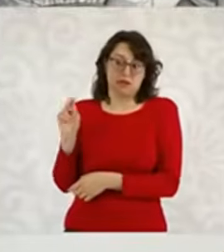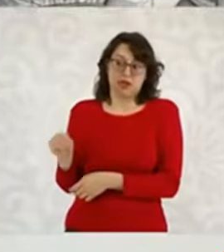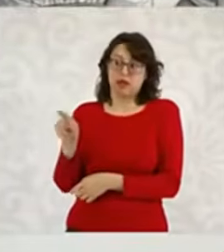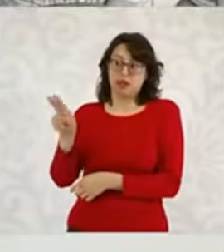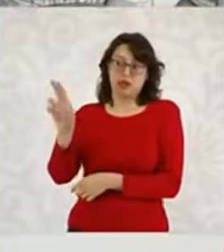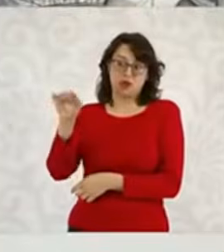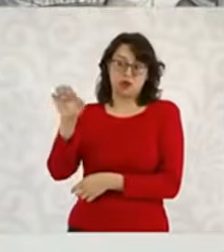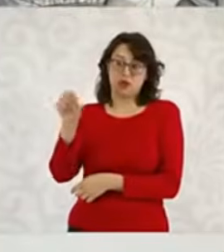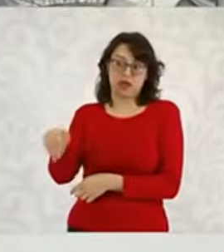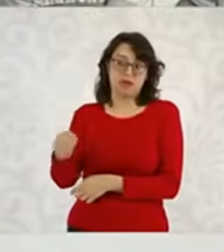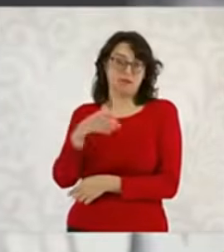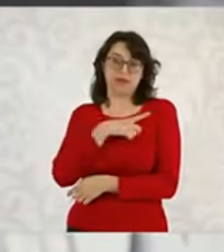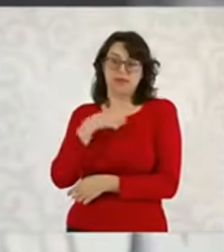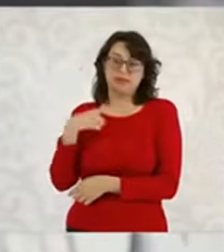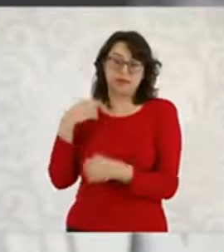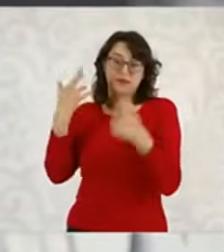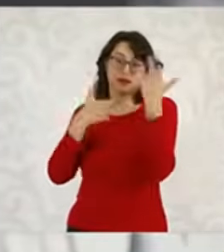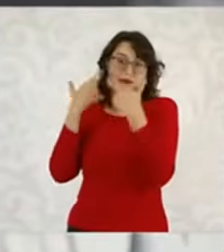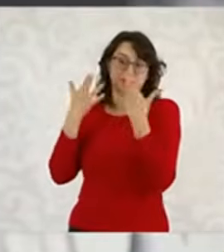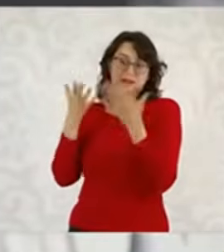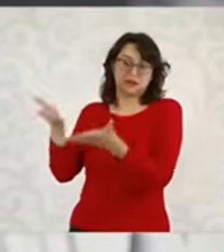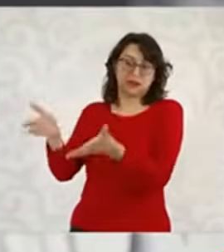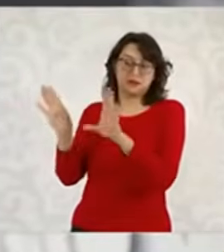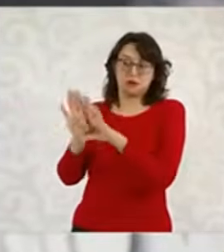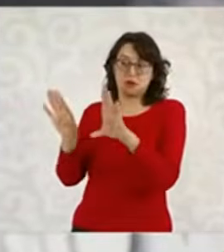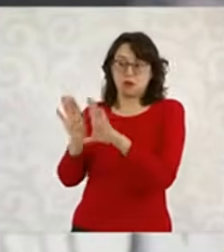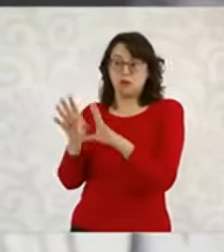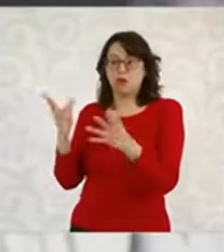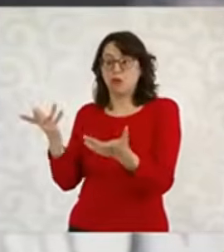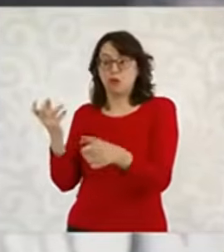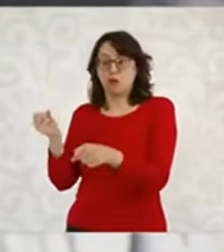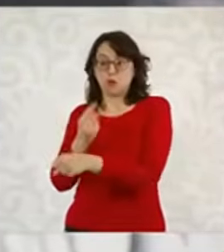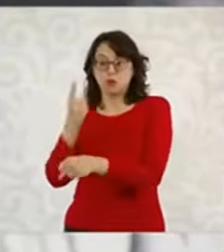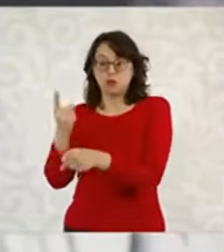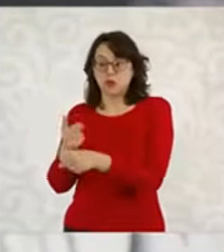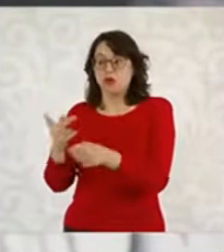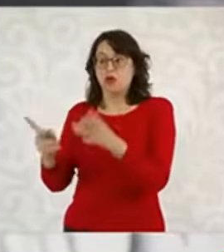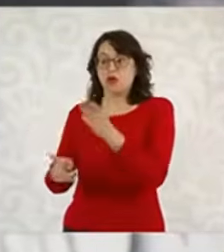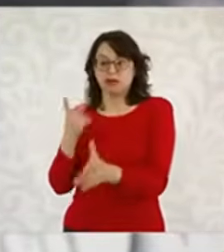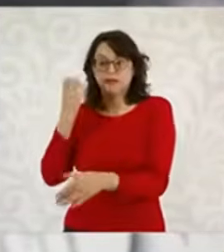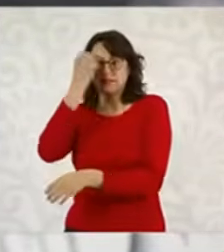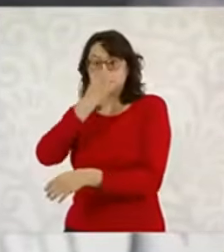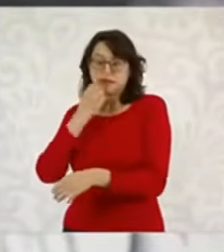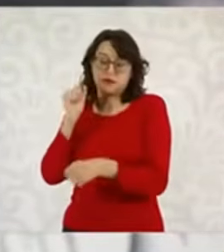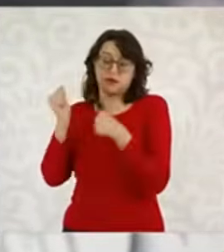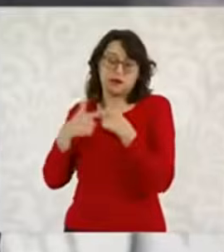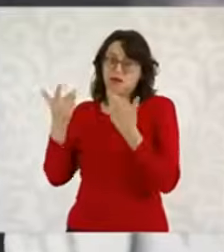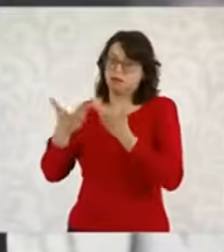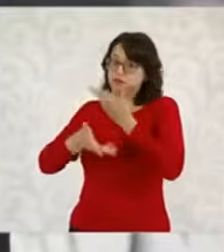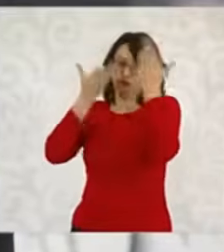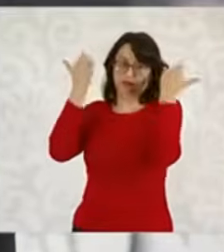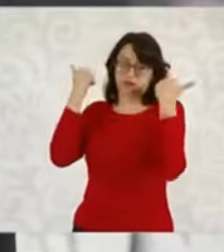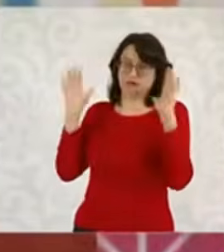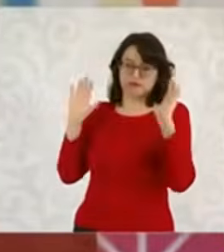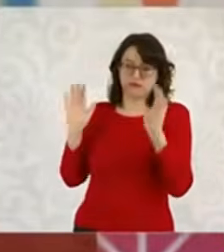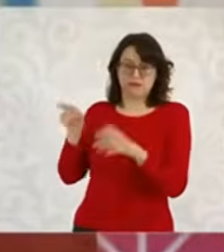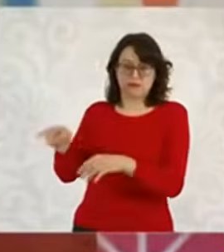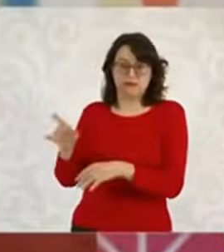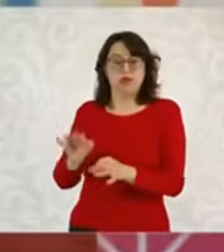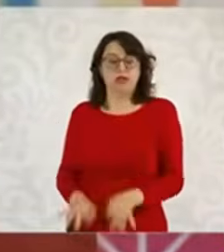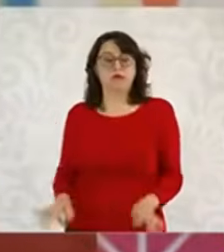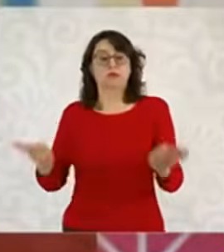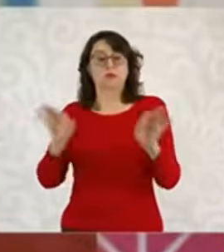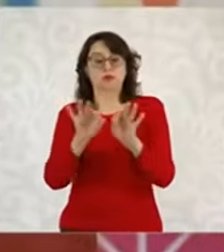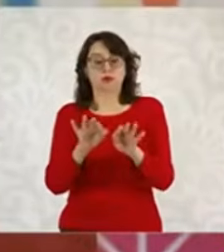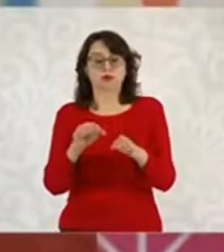UNAM, dándole a las y los jóvenes la oportunidad de participar. Pero lo más importante es que una vez que den